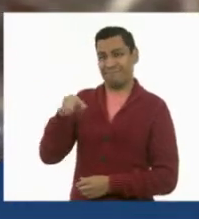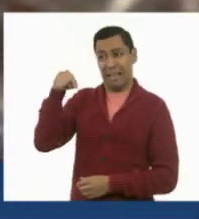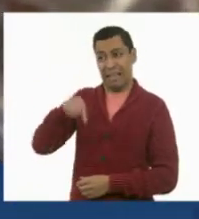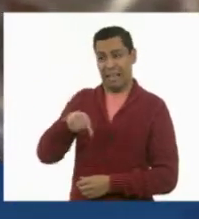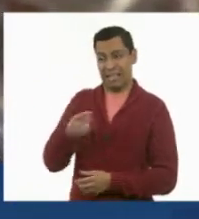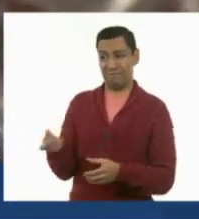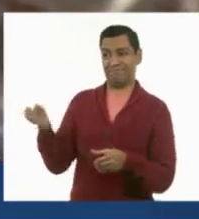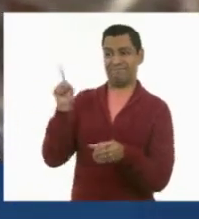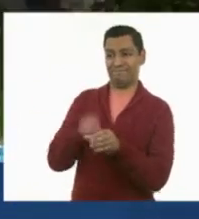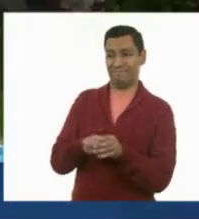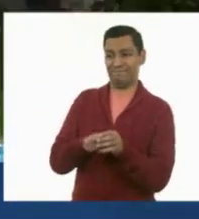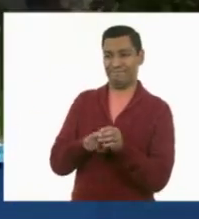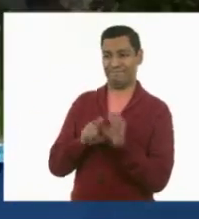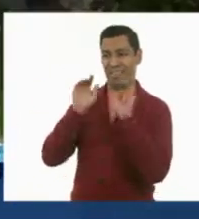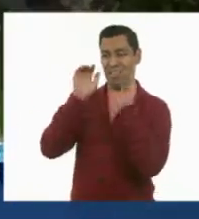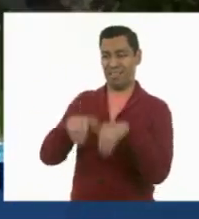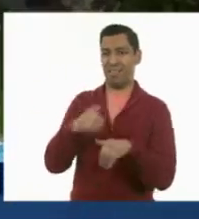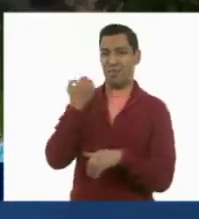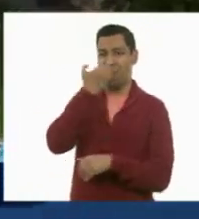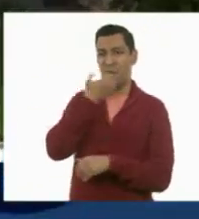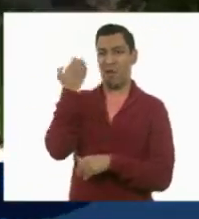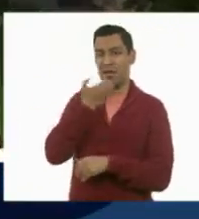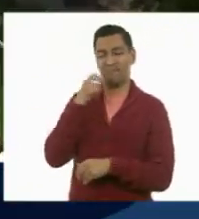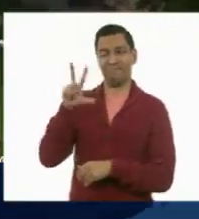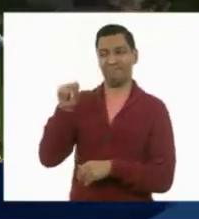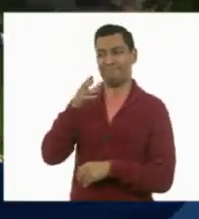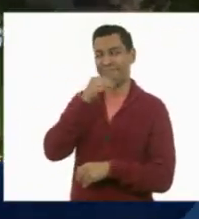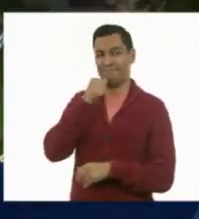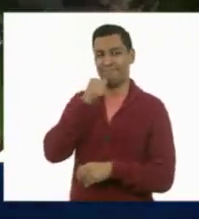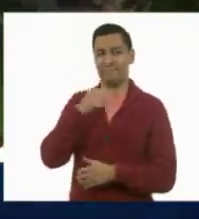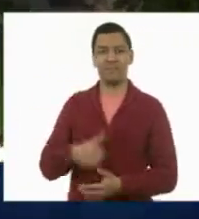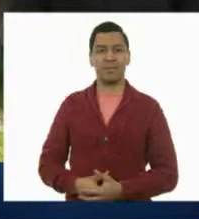podemos inscribirlo en esta escuela. Eso.